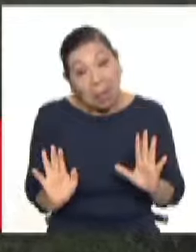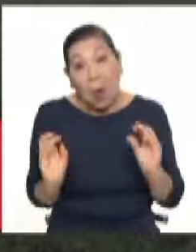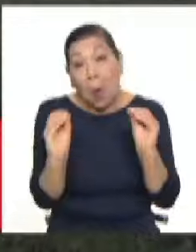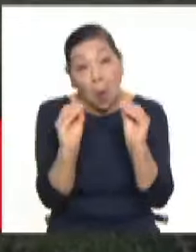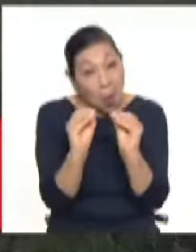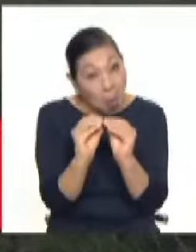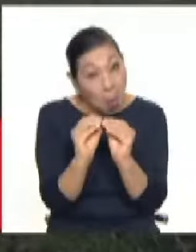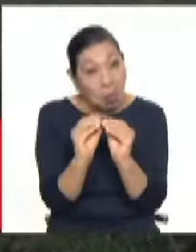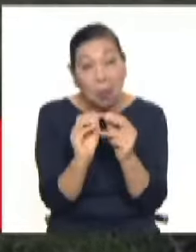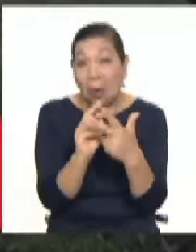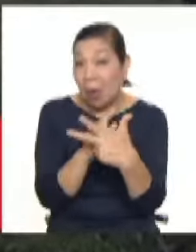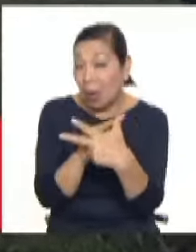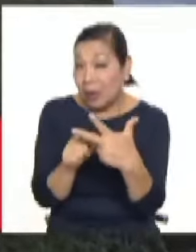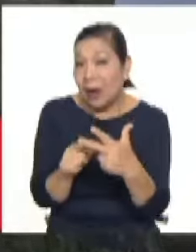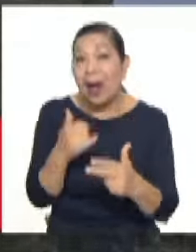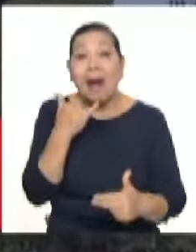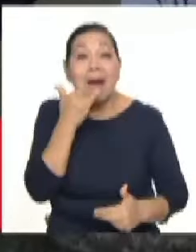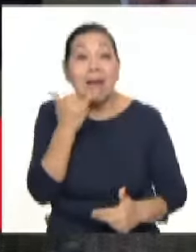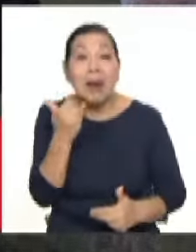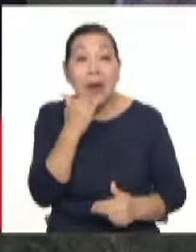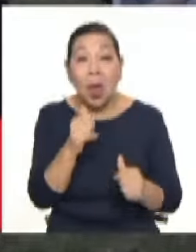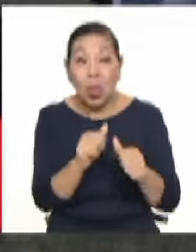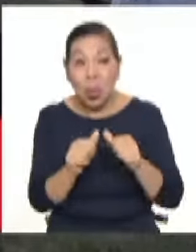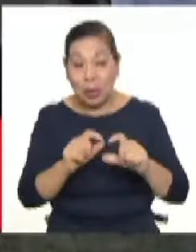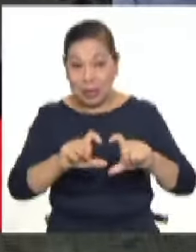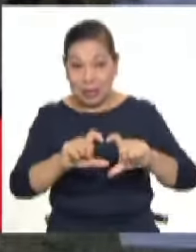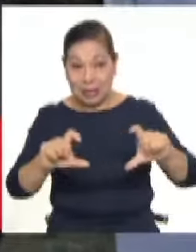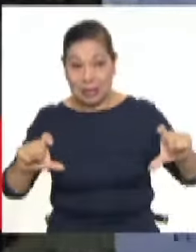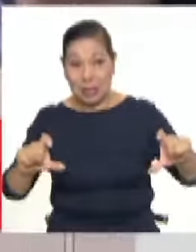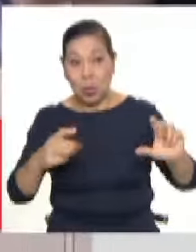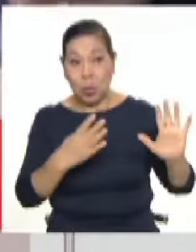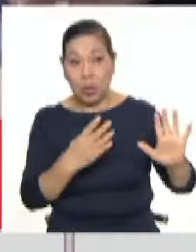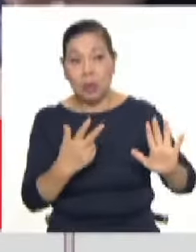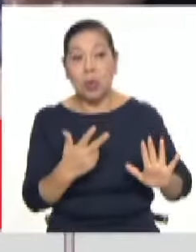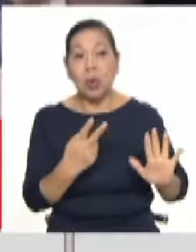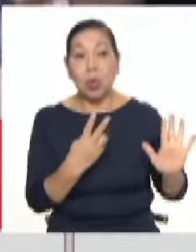estar con ella, comuníquese rápidamente al número que está viendo en pantalla,